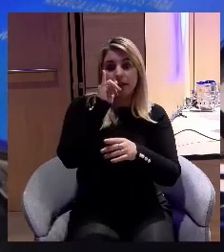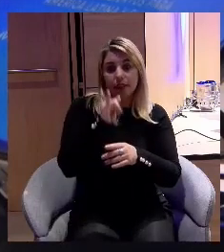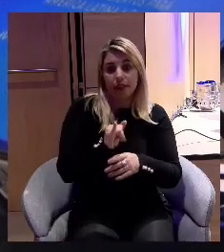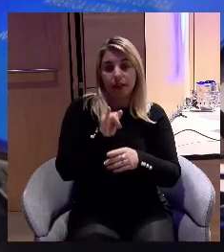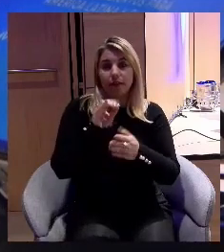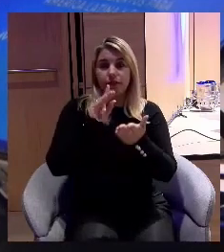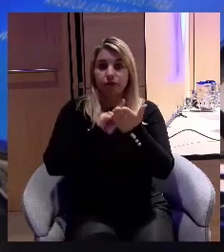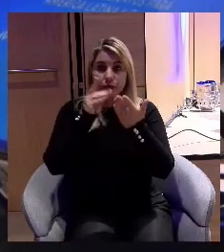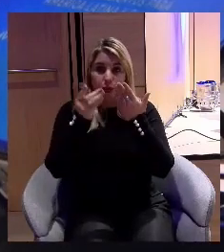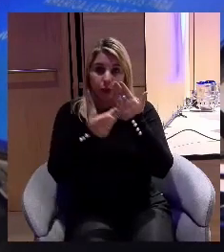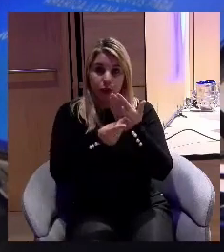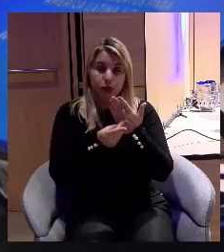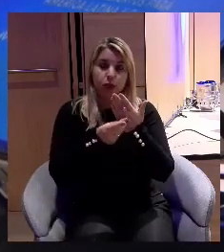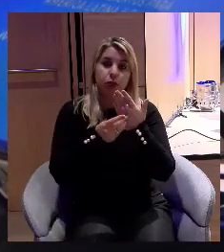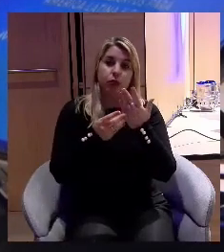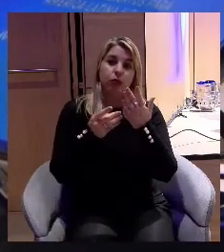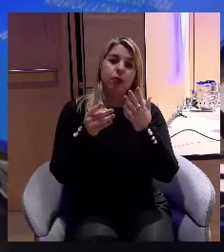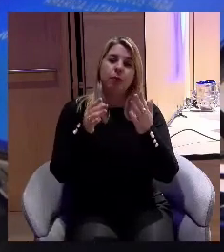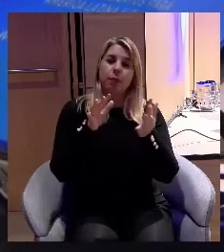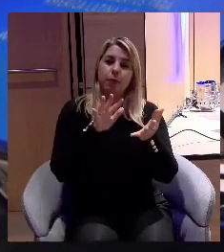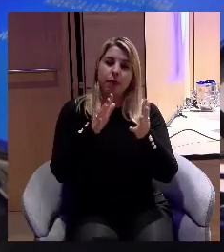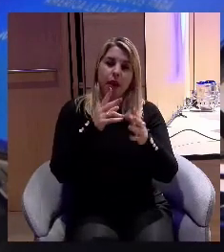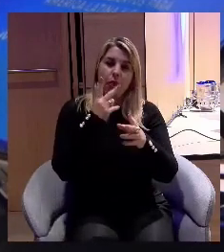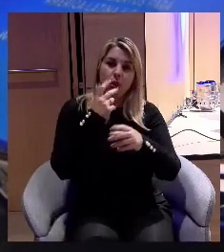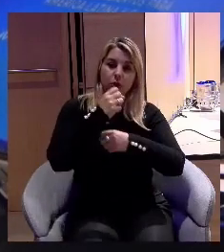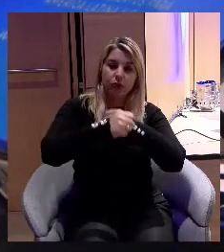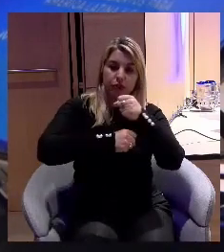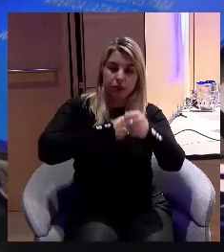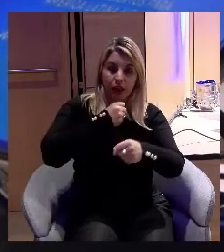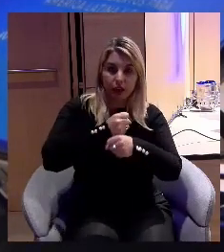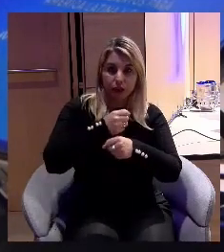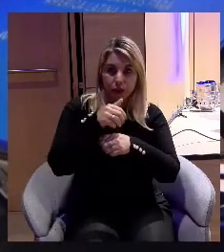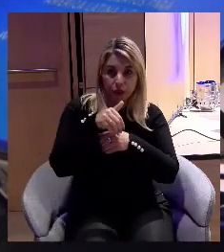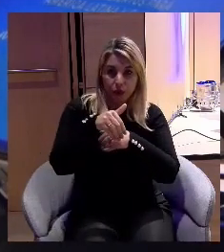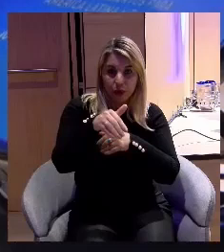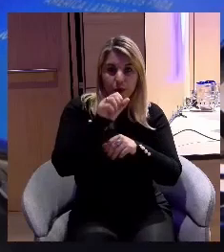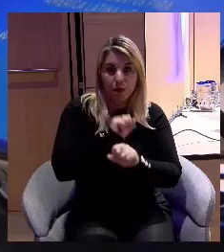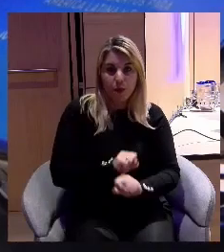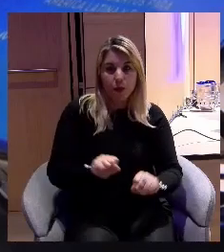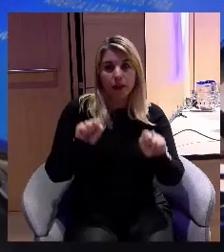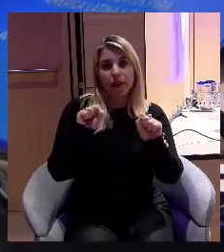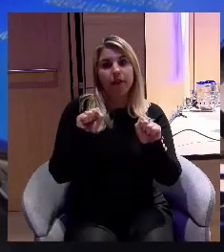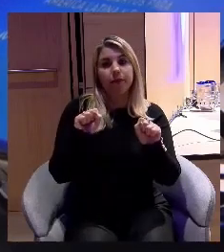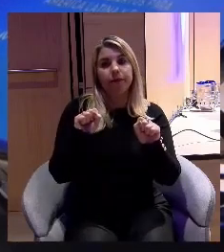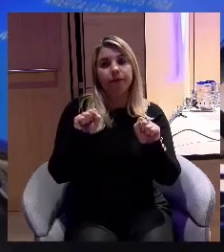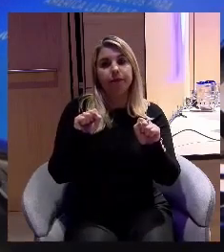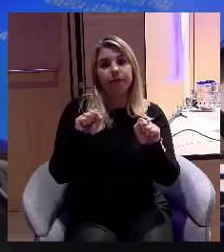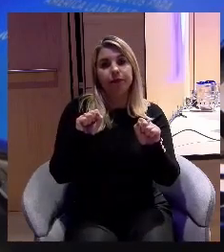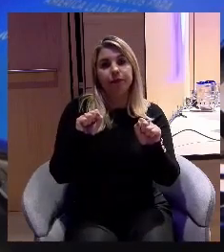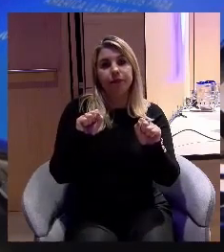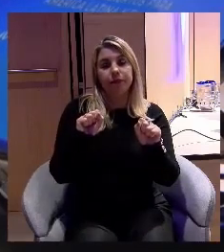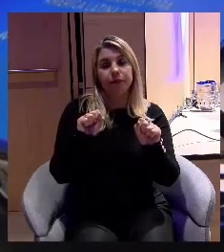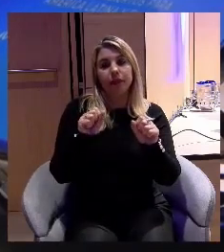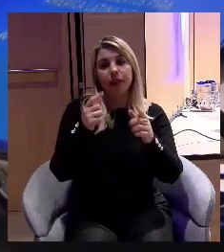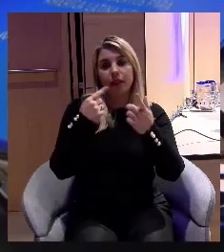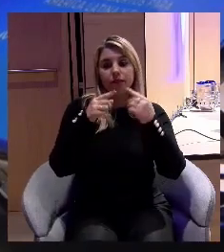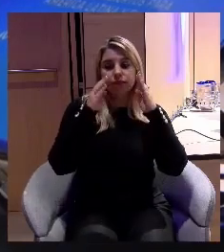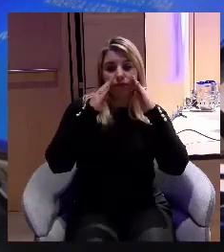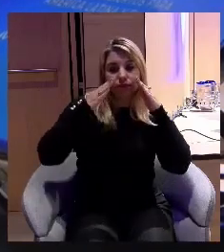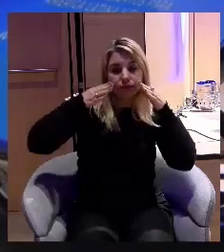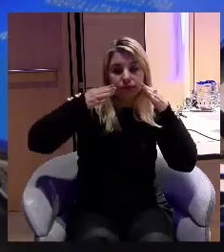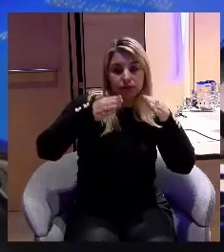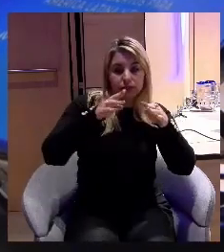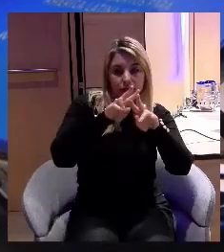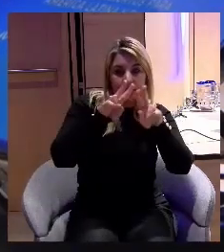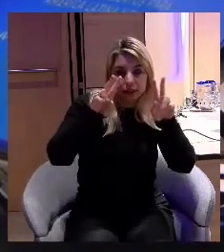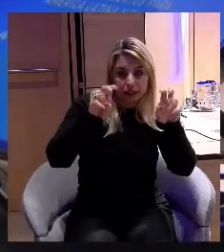proyecto es que en nuestro caso, cada 2 años, podamos hacer foco en lo que nos interesa para